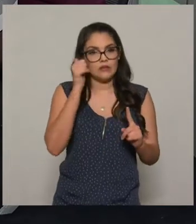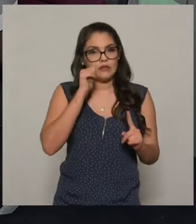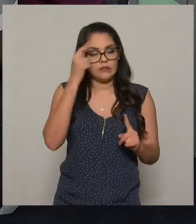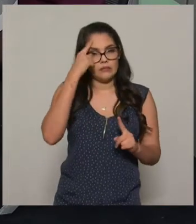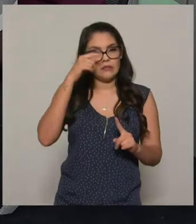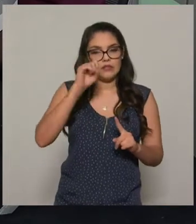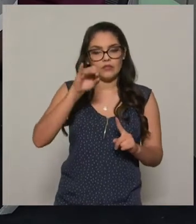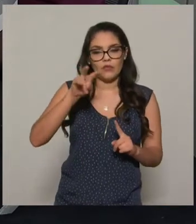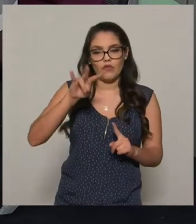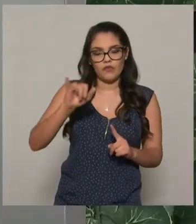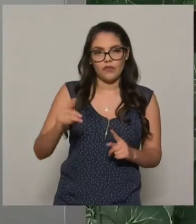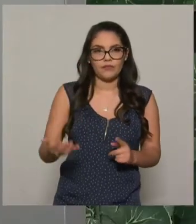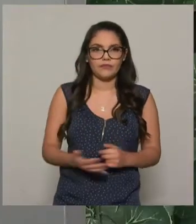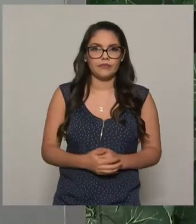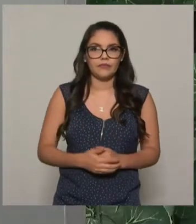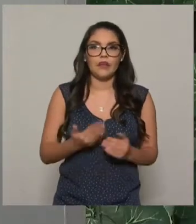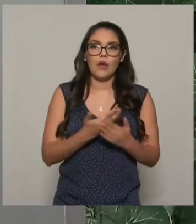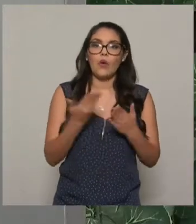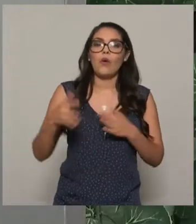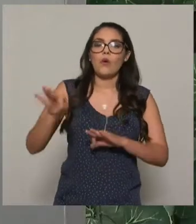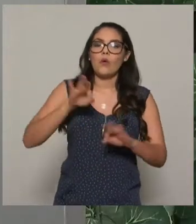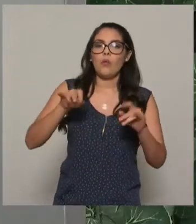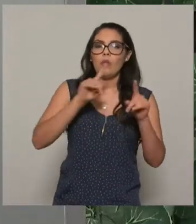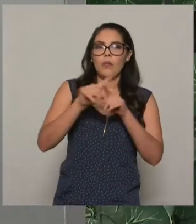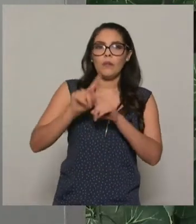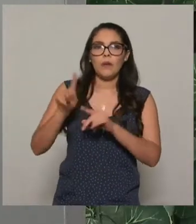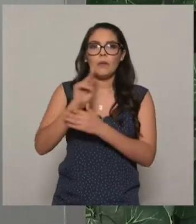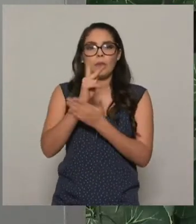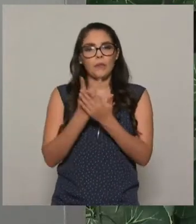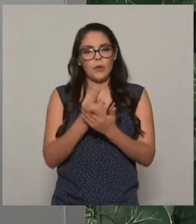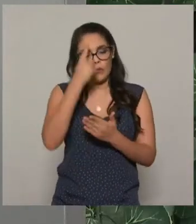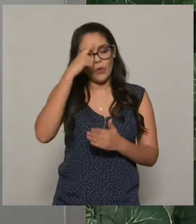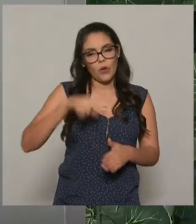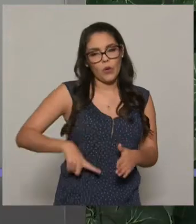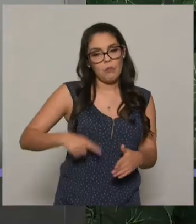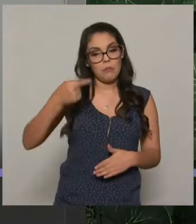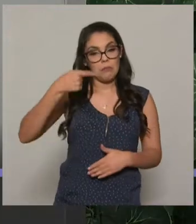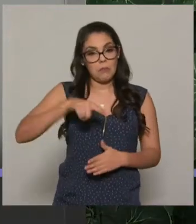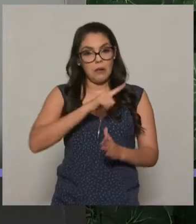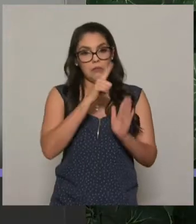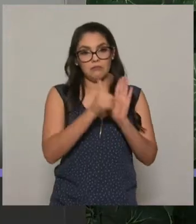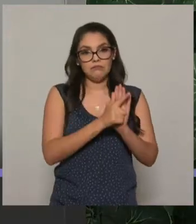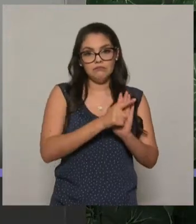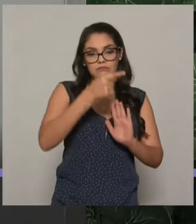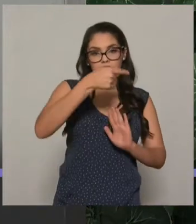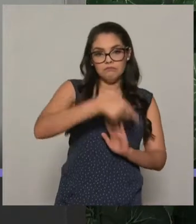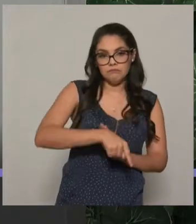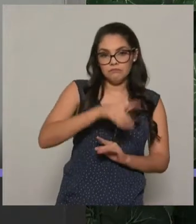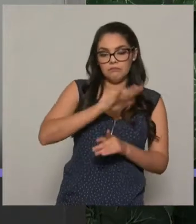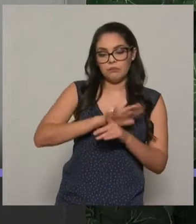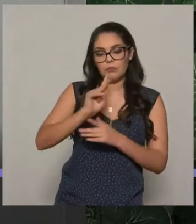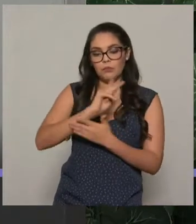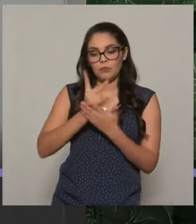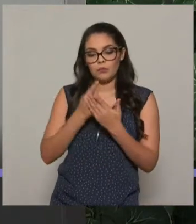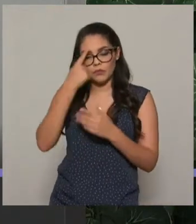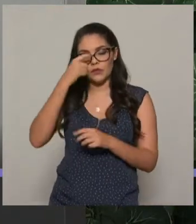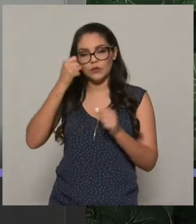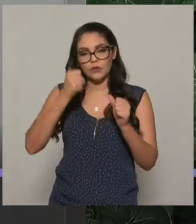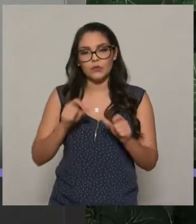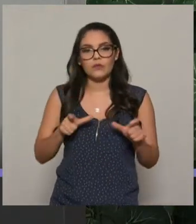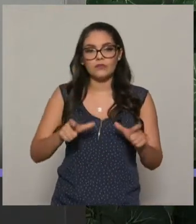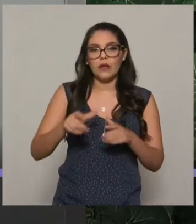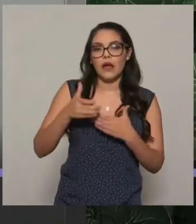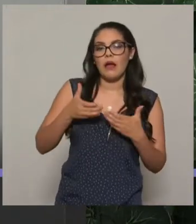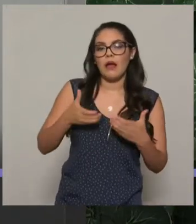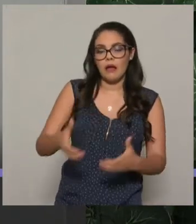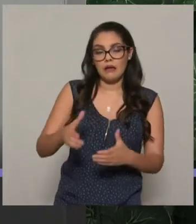CEMOVI? Bueno, actualmente estamos trabajando en los programas de gobierno, que es lo que nos mandata la ley. Estamos haciendo el programa integral de seguridad vial. Nuestra meta es